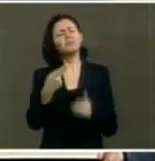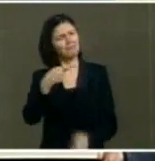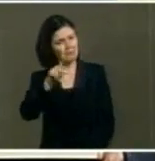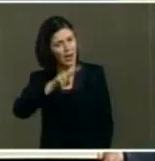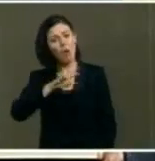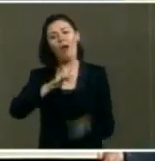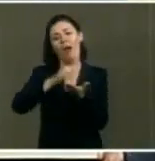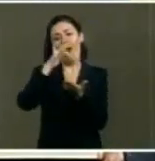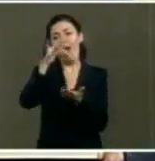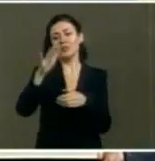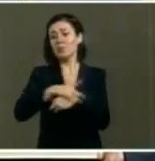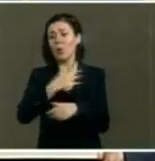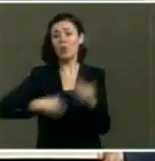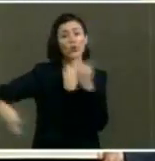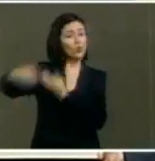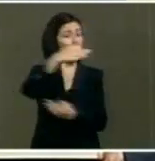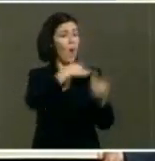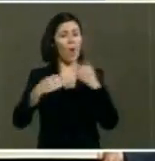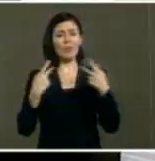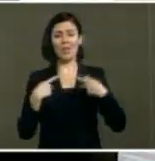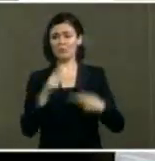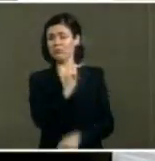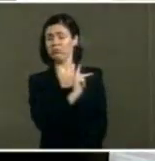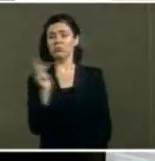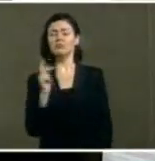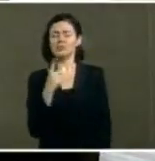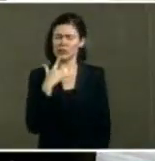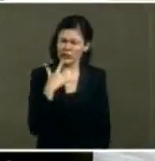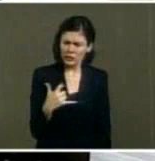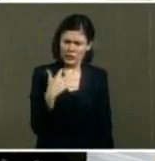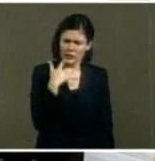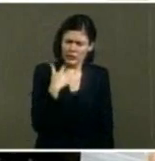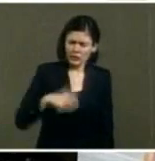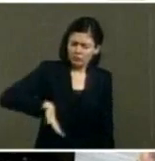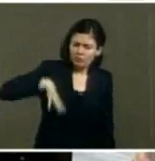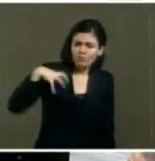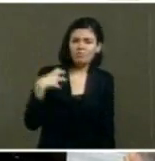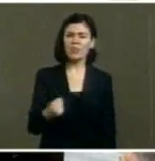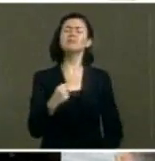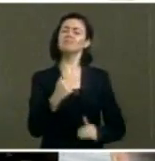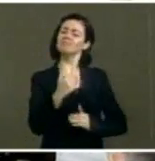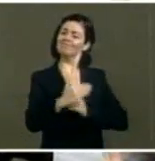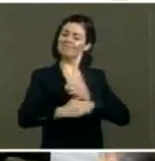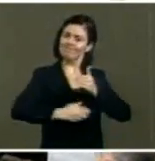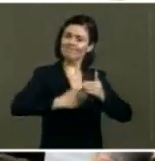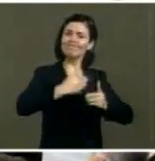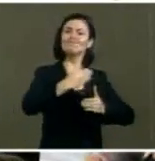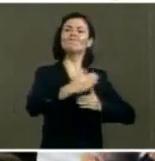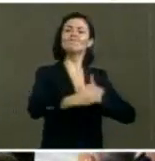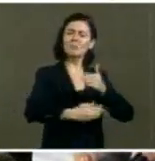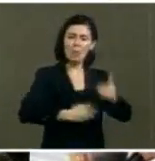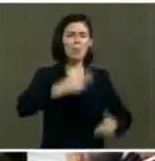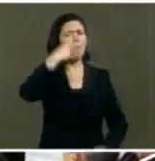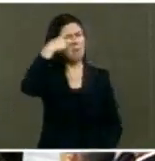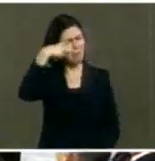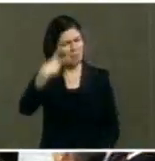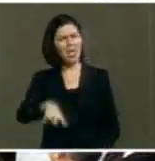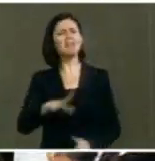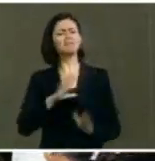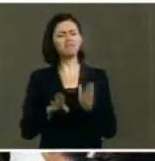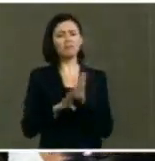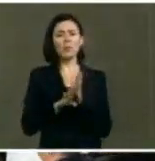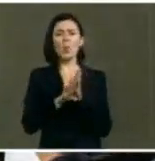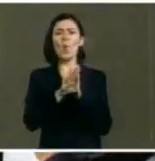nuestra economía está saliendo adelante, que a pesar de las adversidades, México ha seguido elevando su